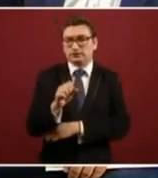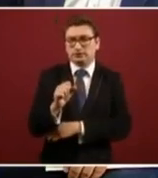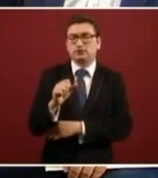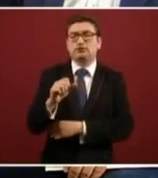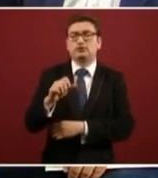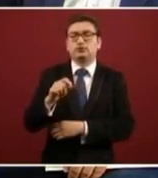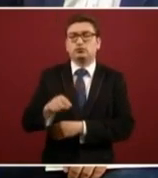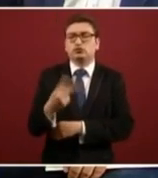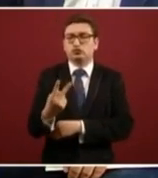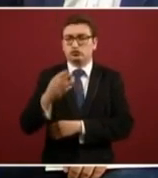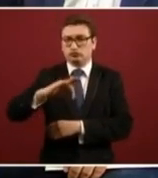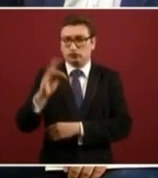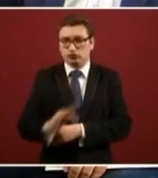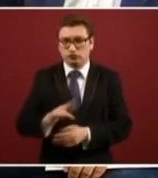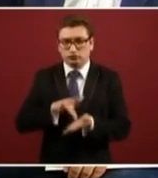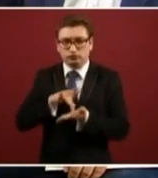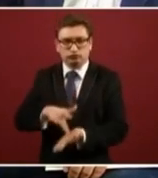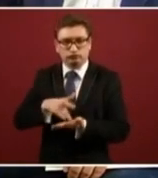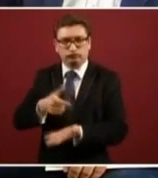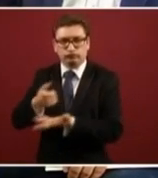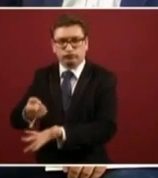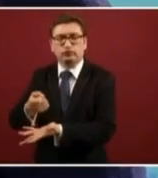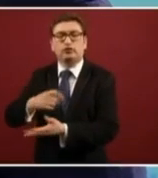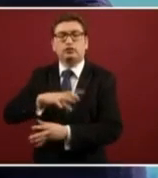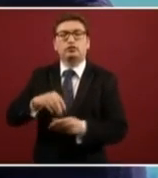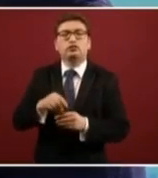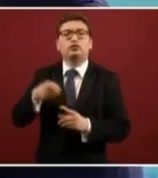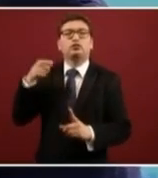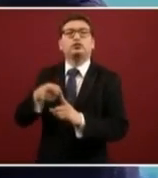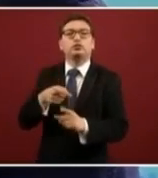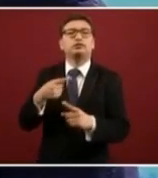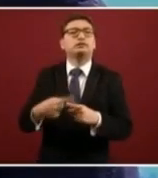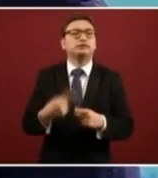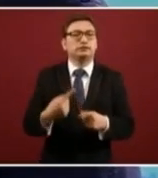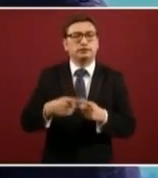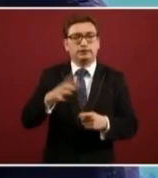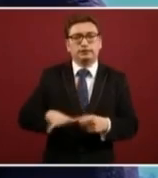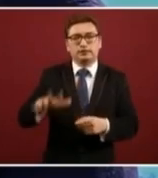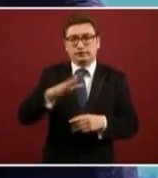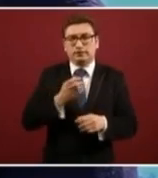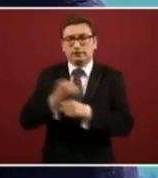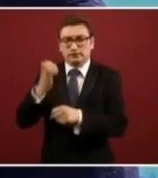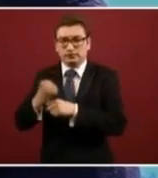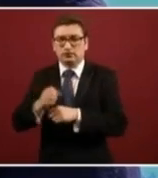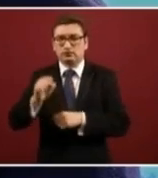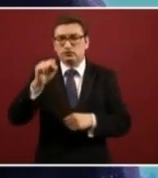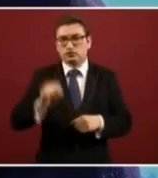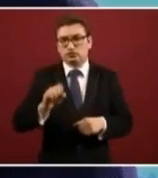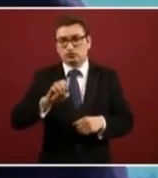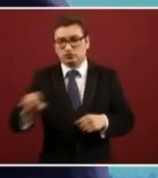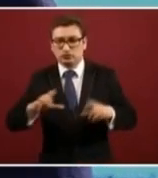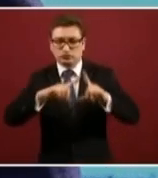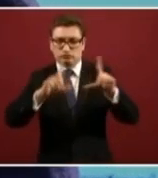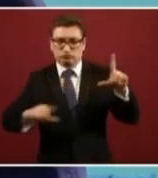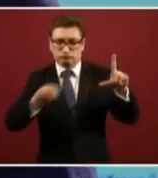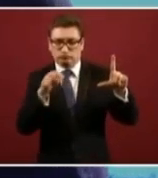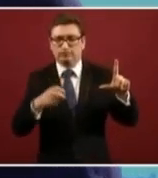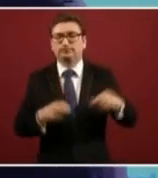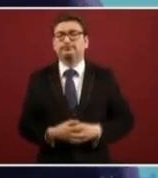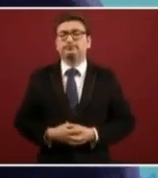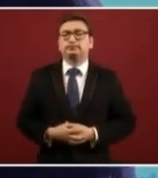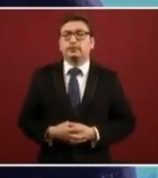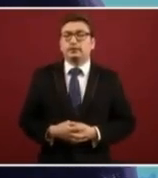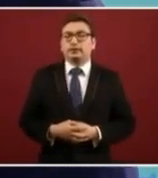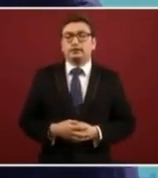del total de estos apoyos van a productores de los estados del sur-sureste del país. Y por otro lado, es